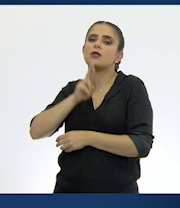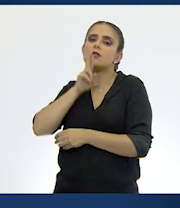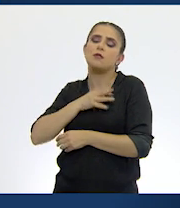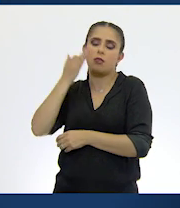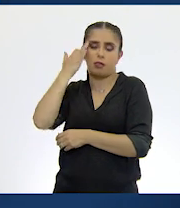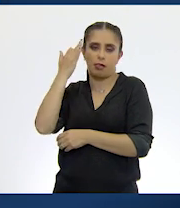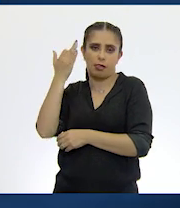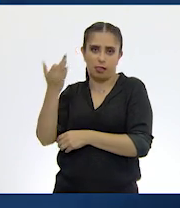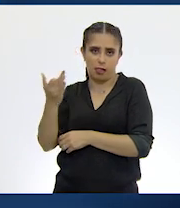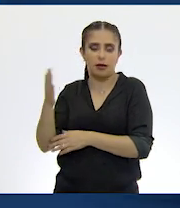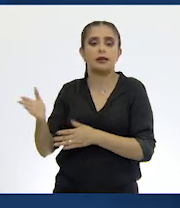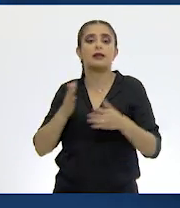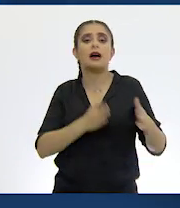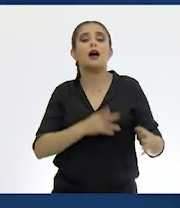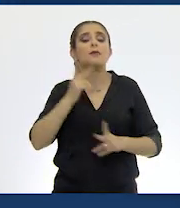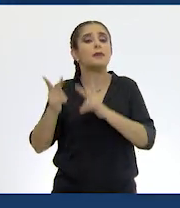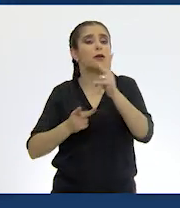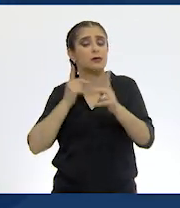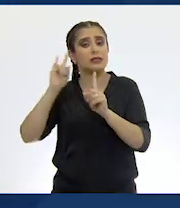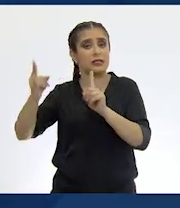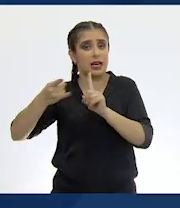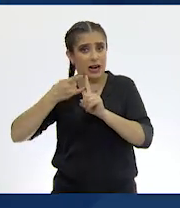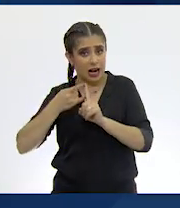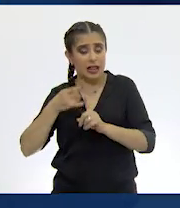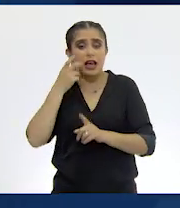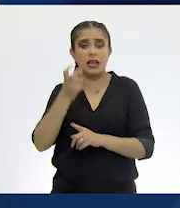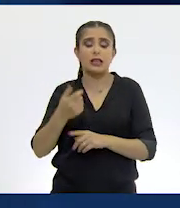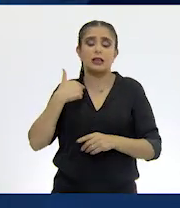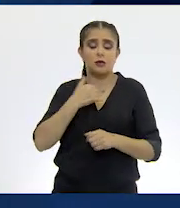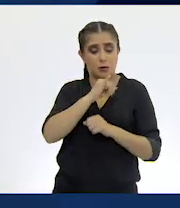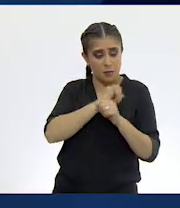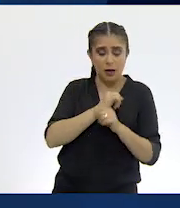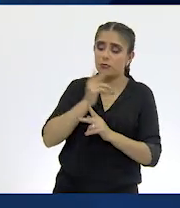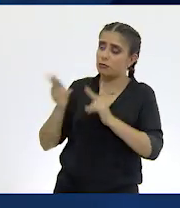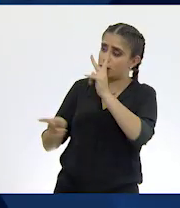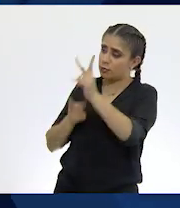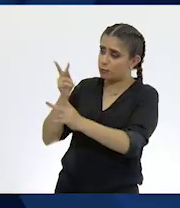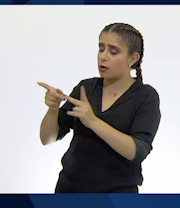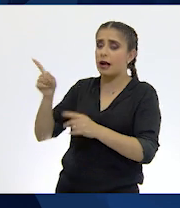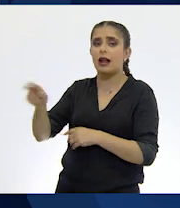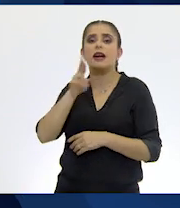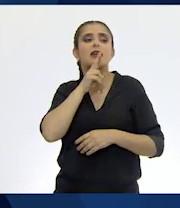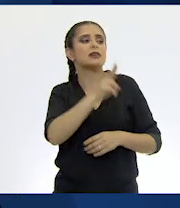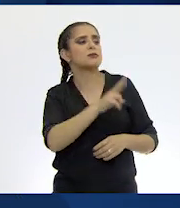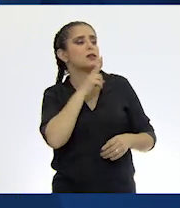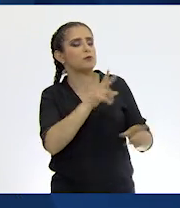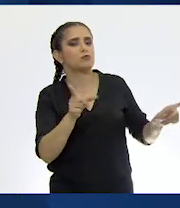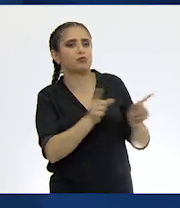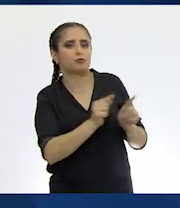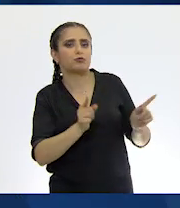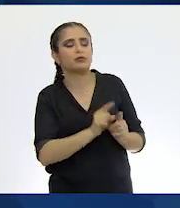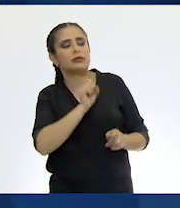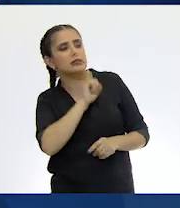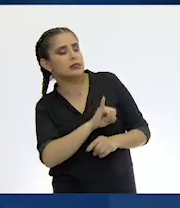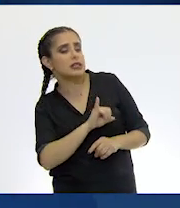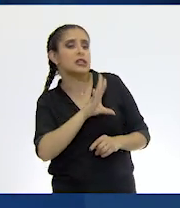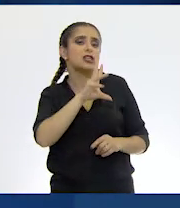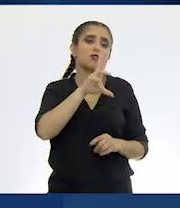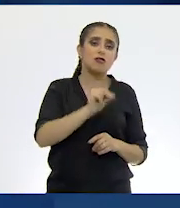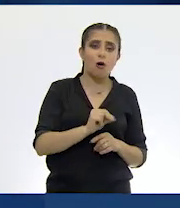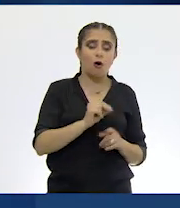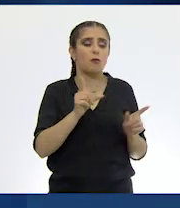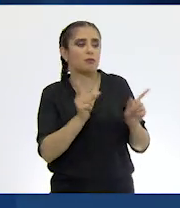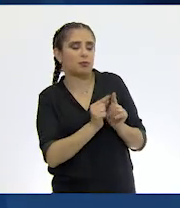que pueden responderse con pocas palabras. Es muy común que las respuestas solo requieran un sí o de un no. Y